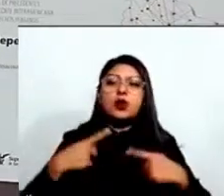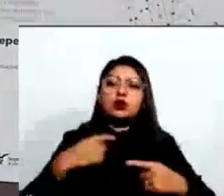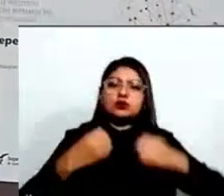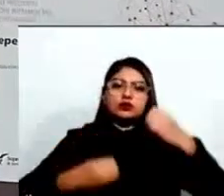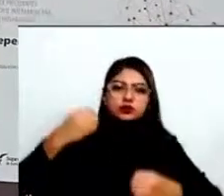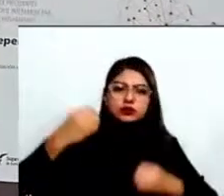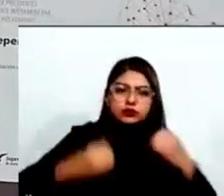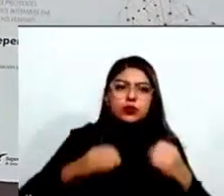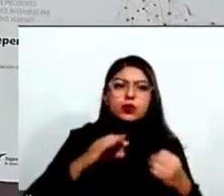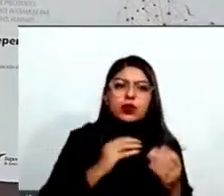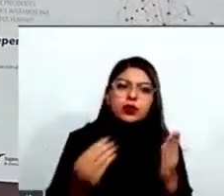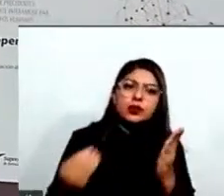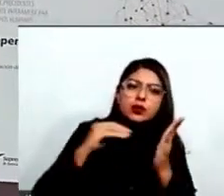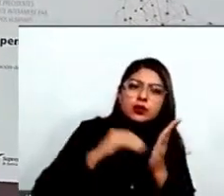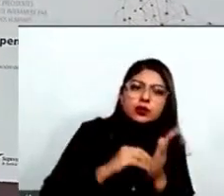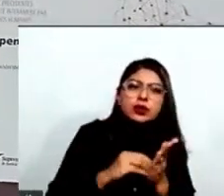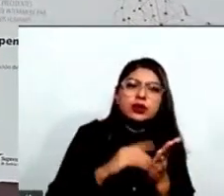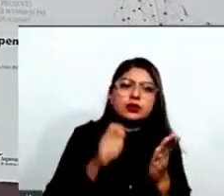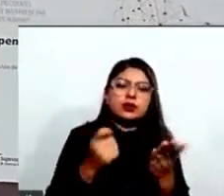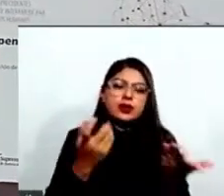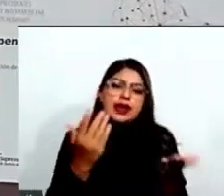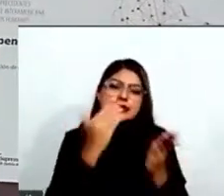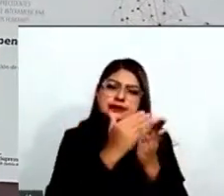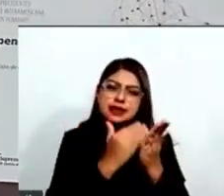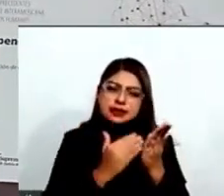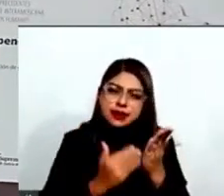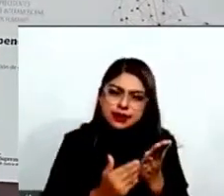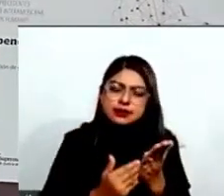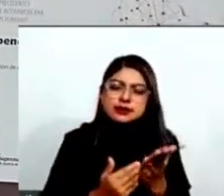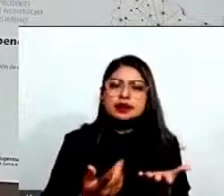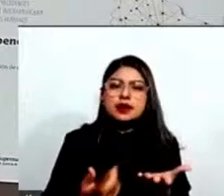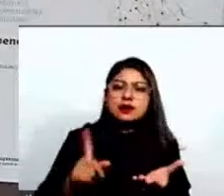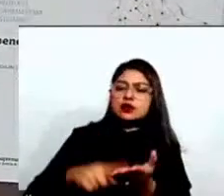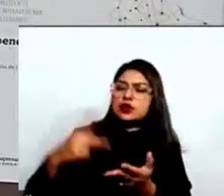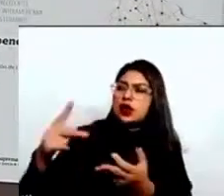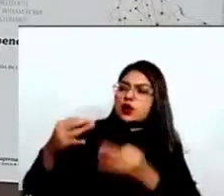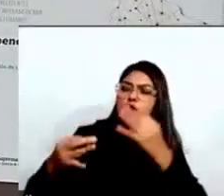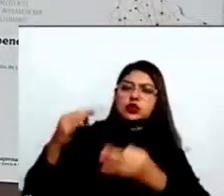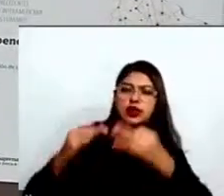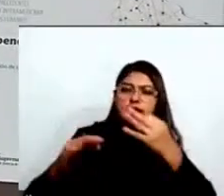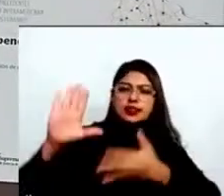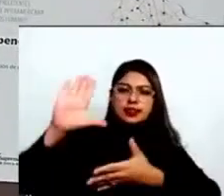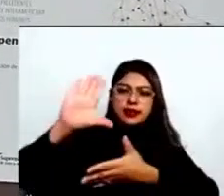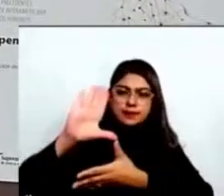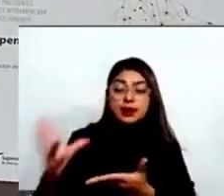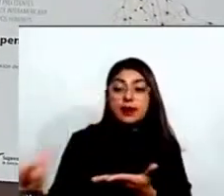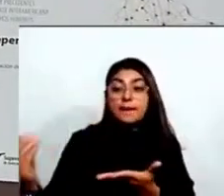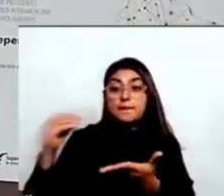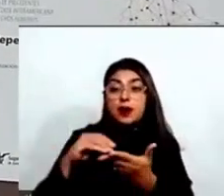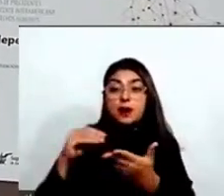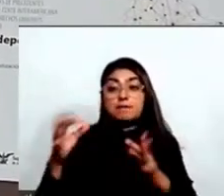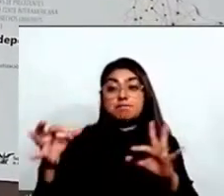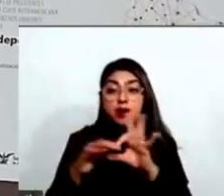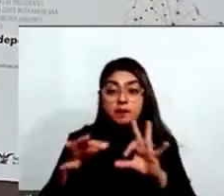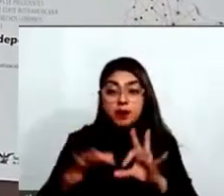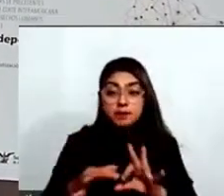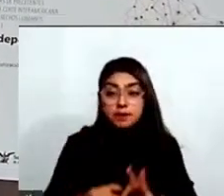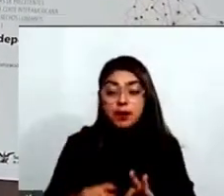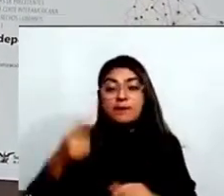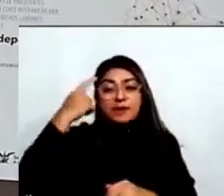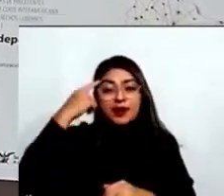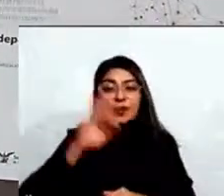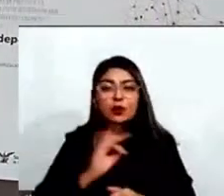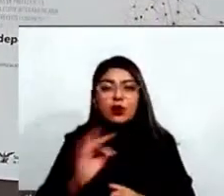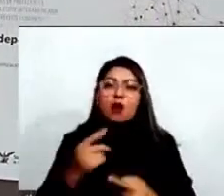humanos desarrollados por la Corte Interamericana en sus decisiones y generar también un diálogo jurisprudencial entre